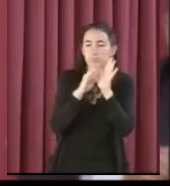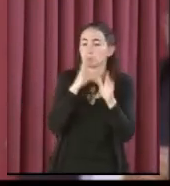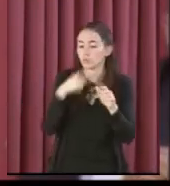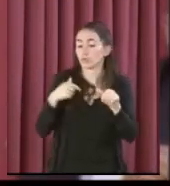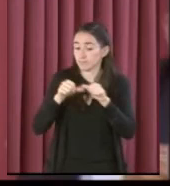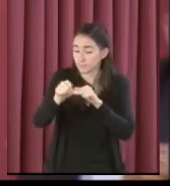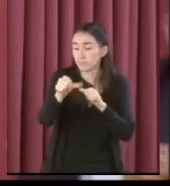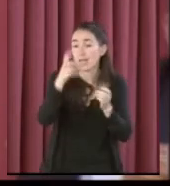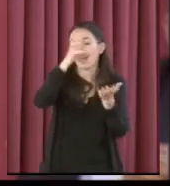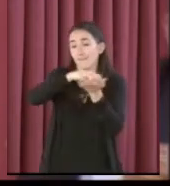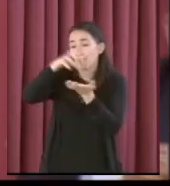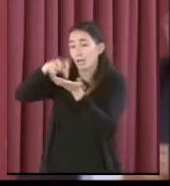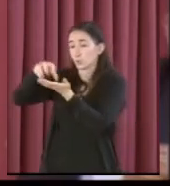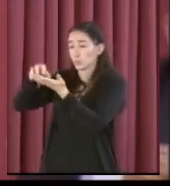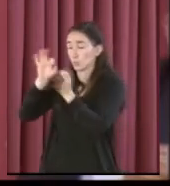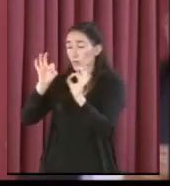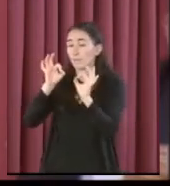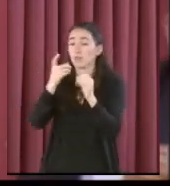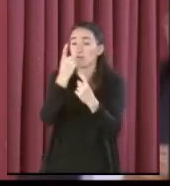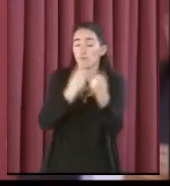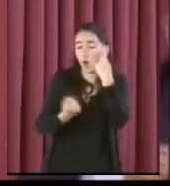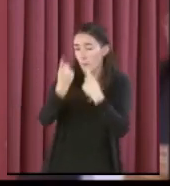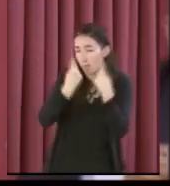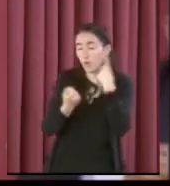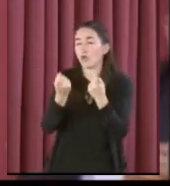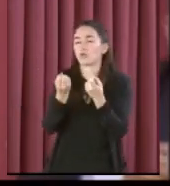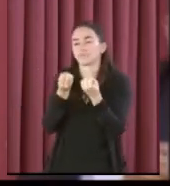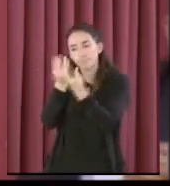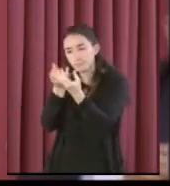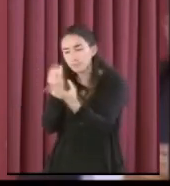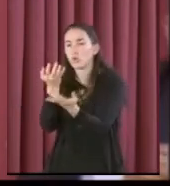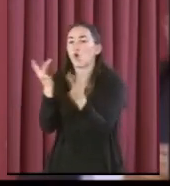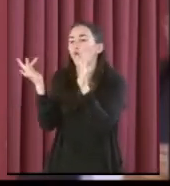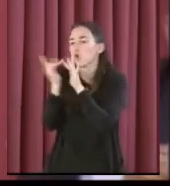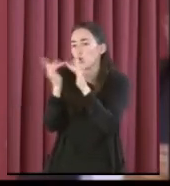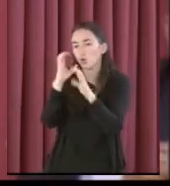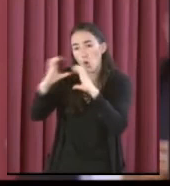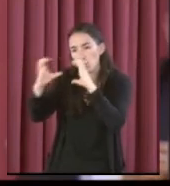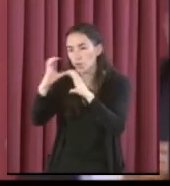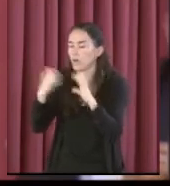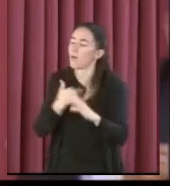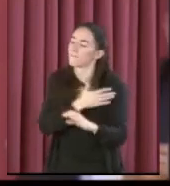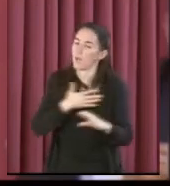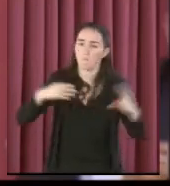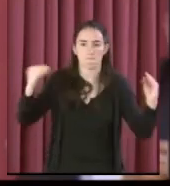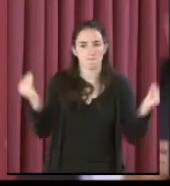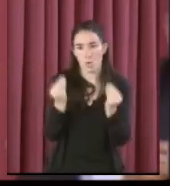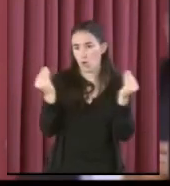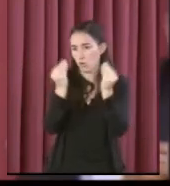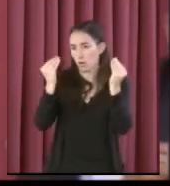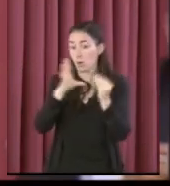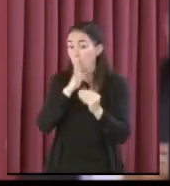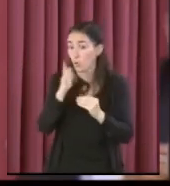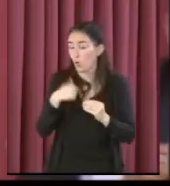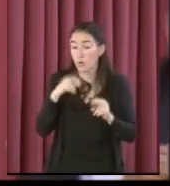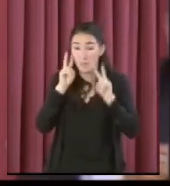las infraestructuras de información y potenciar nuevos canales de comunicación con el ciudadano, porque son,